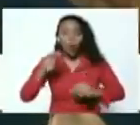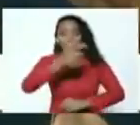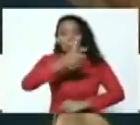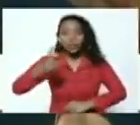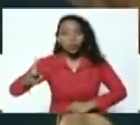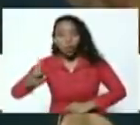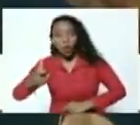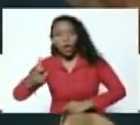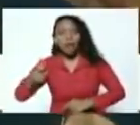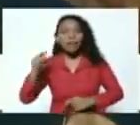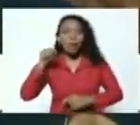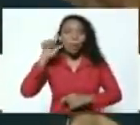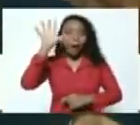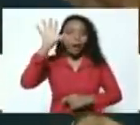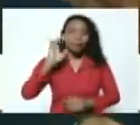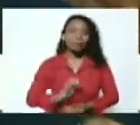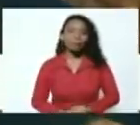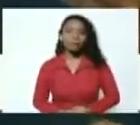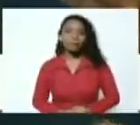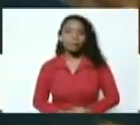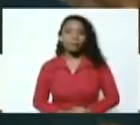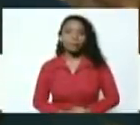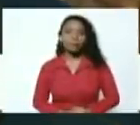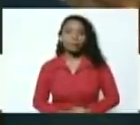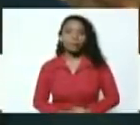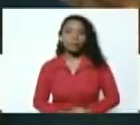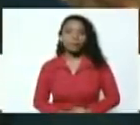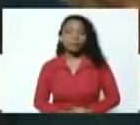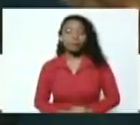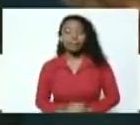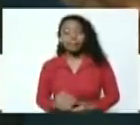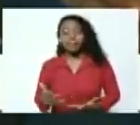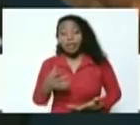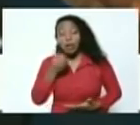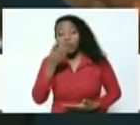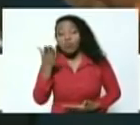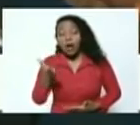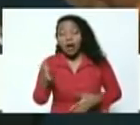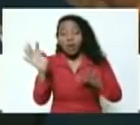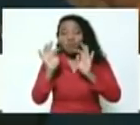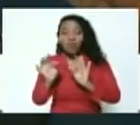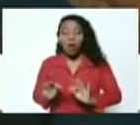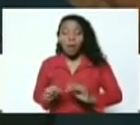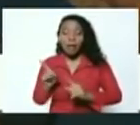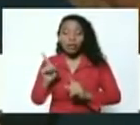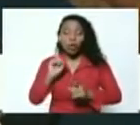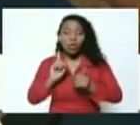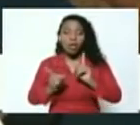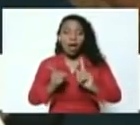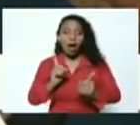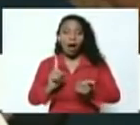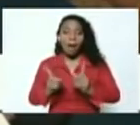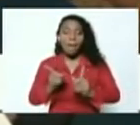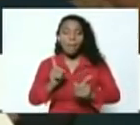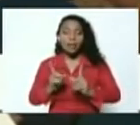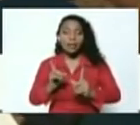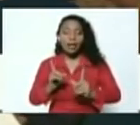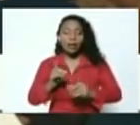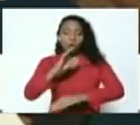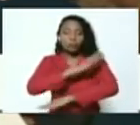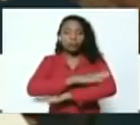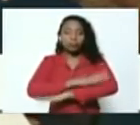ciudadanos y ciudadanas de un país. Y en buena medida eso depende de la actuación